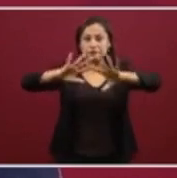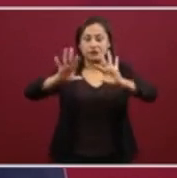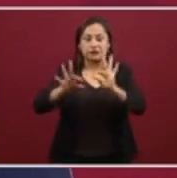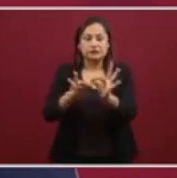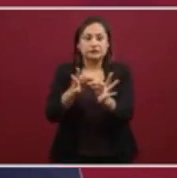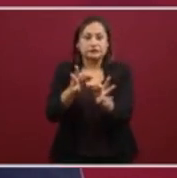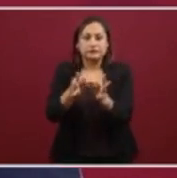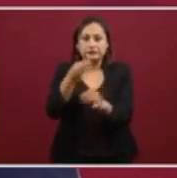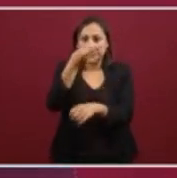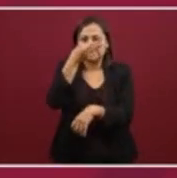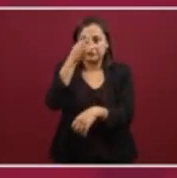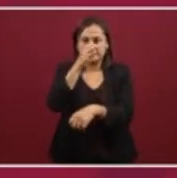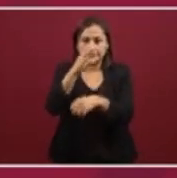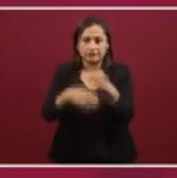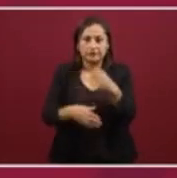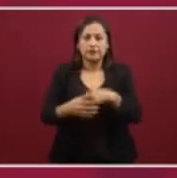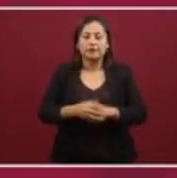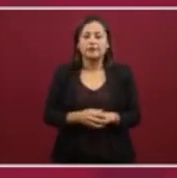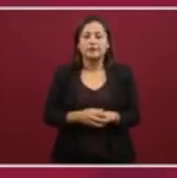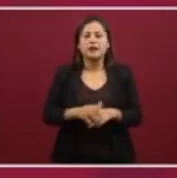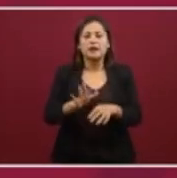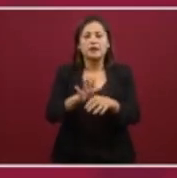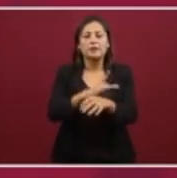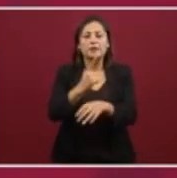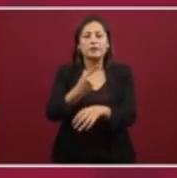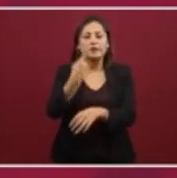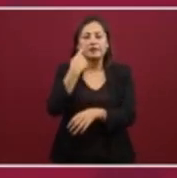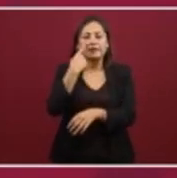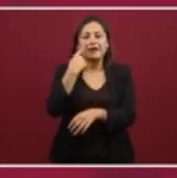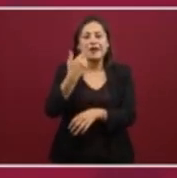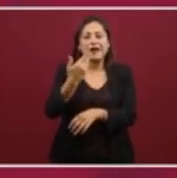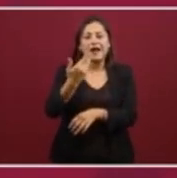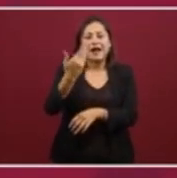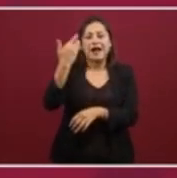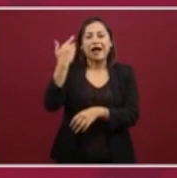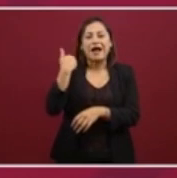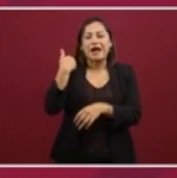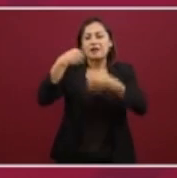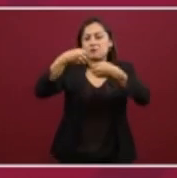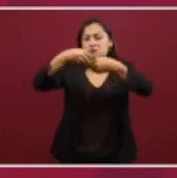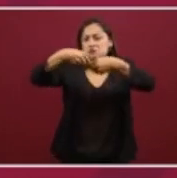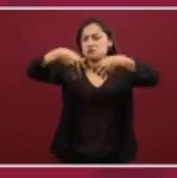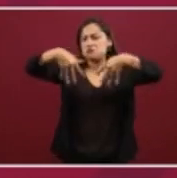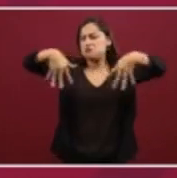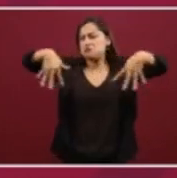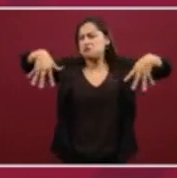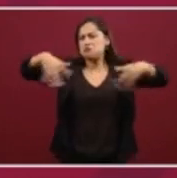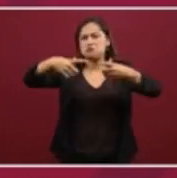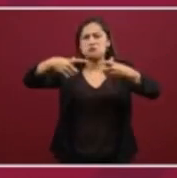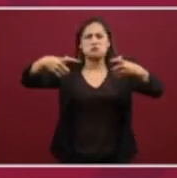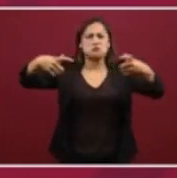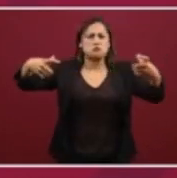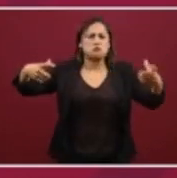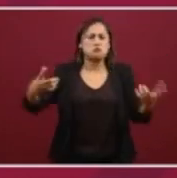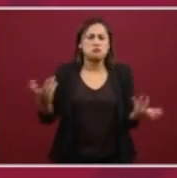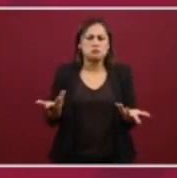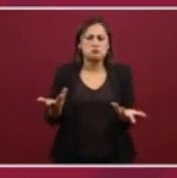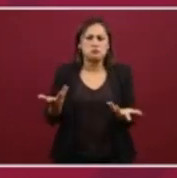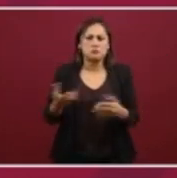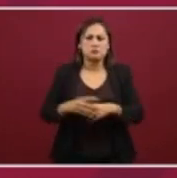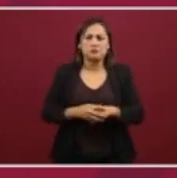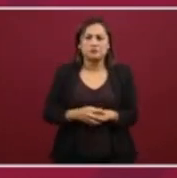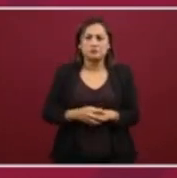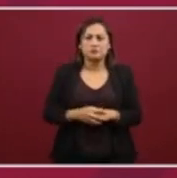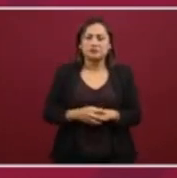era muy grande el aparato de gobierno. Oneroso,